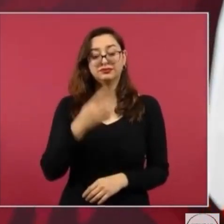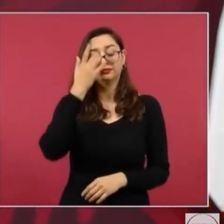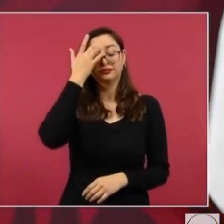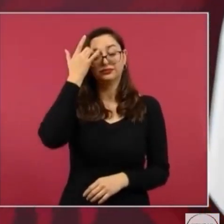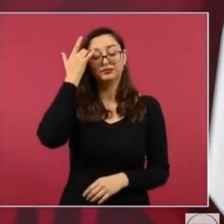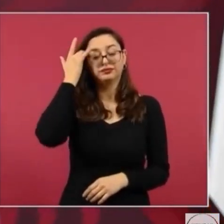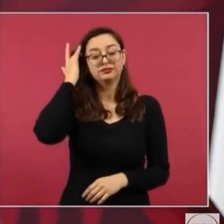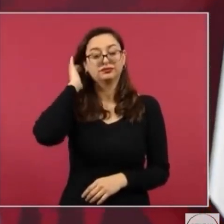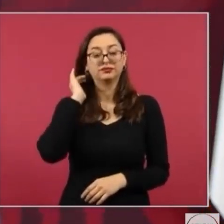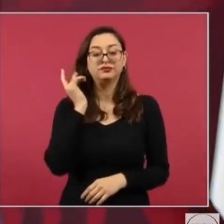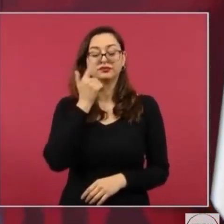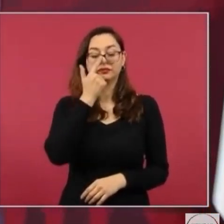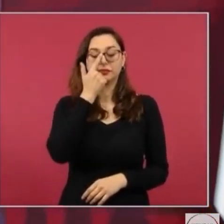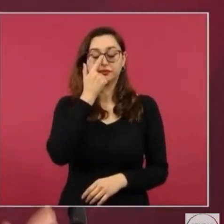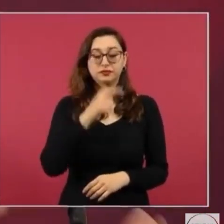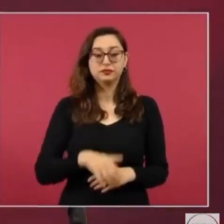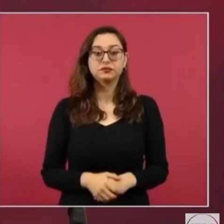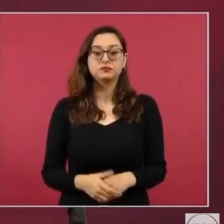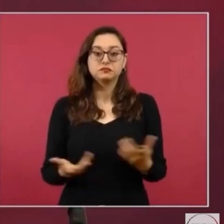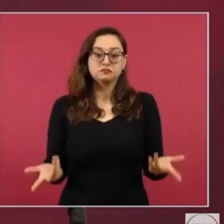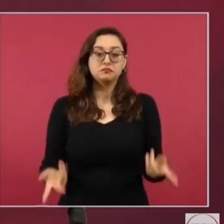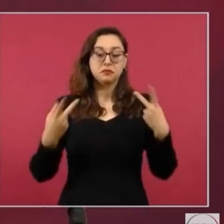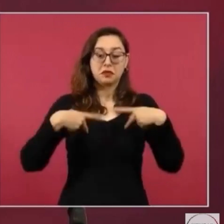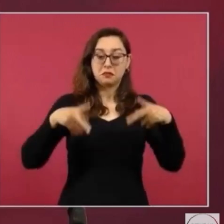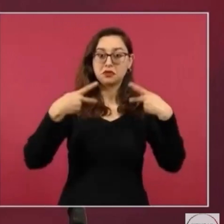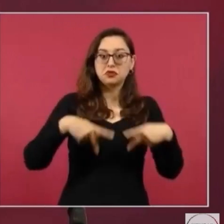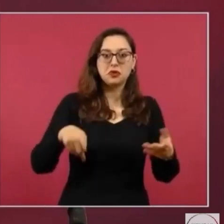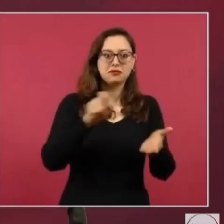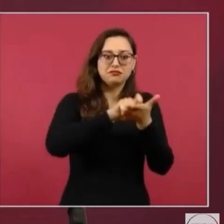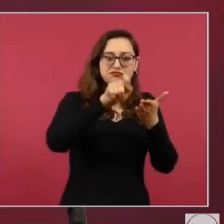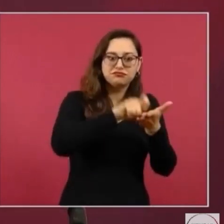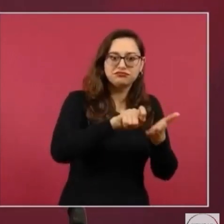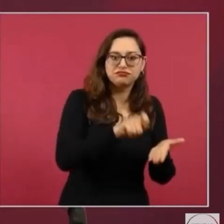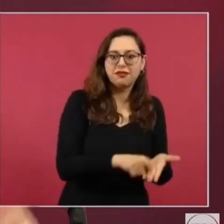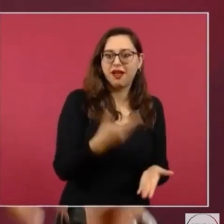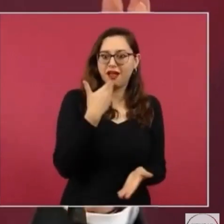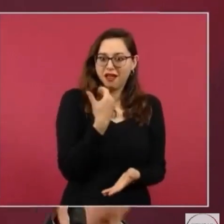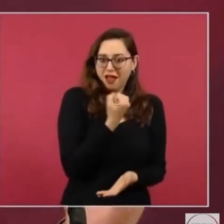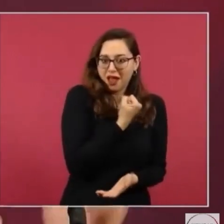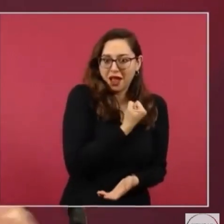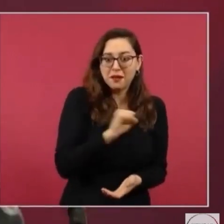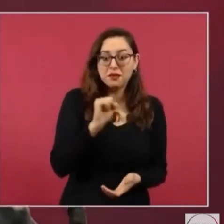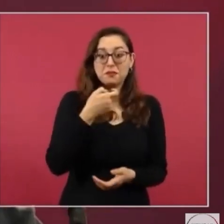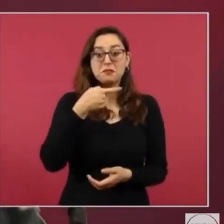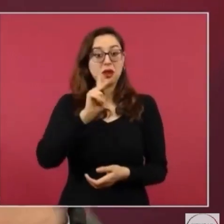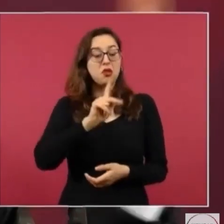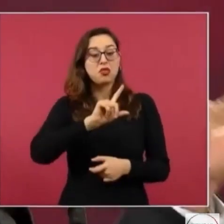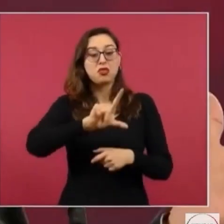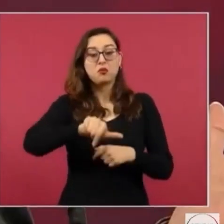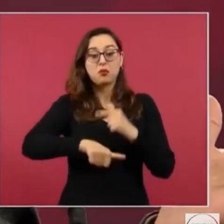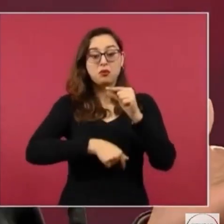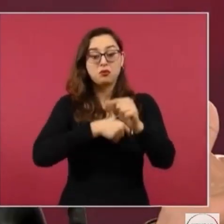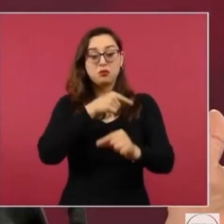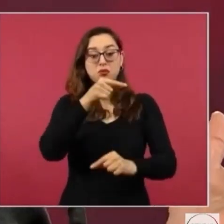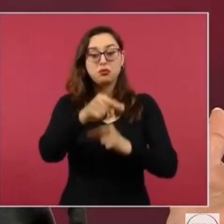si fue un buen escritor, al paso del tiempo ya